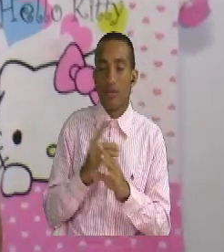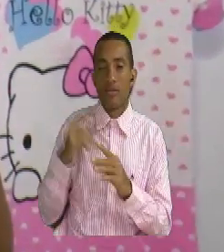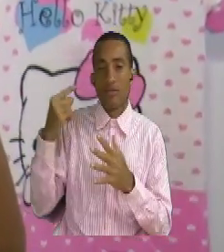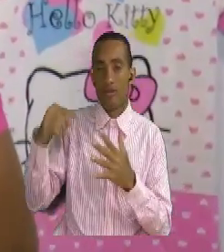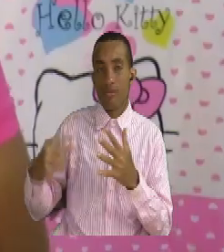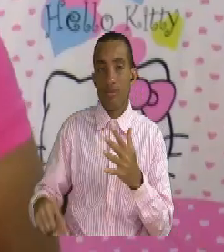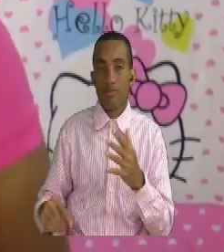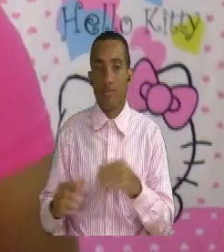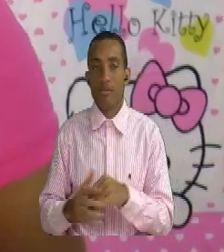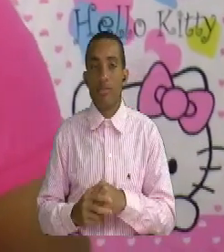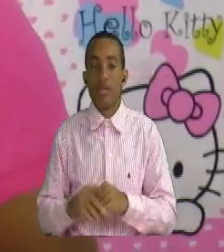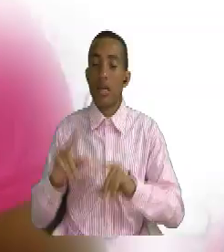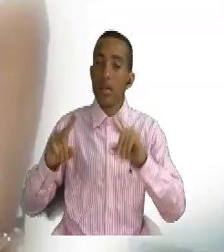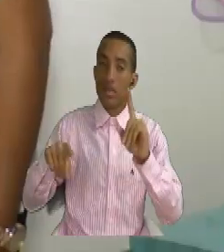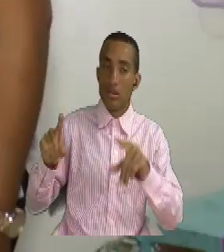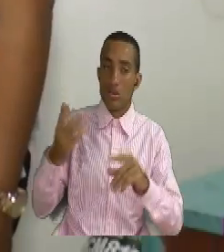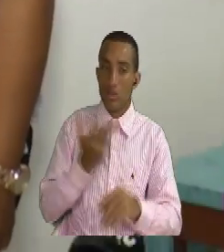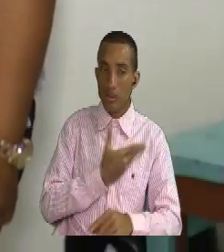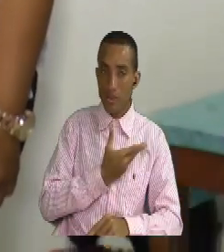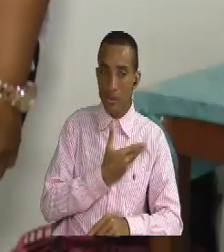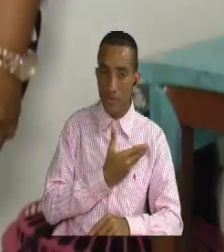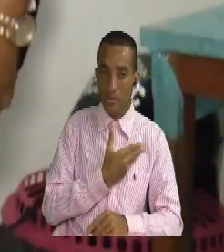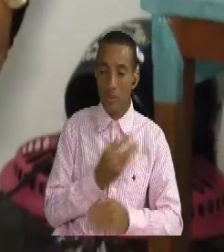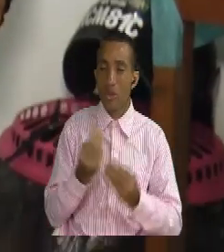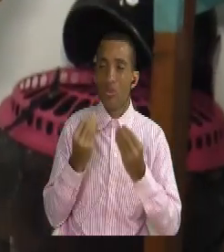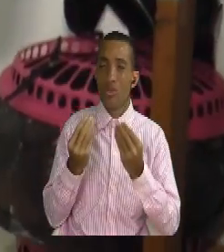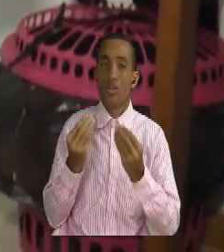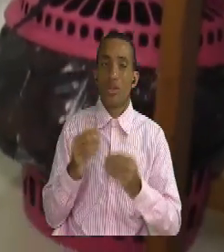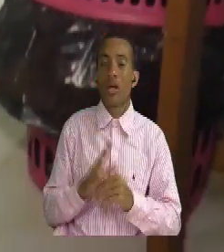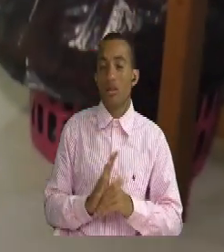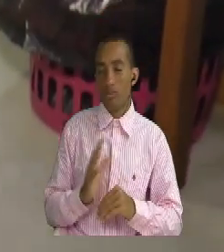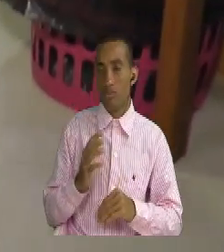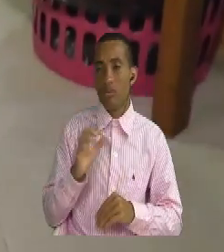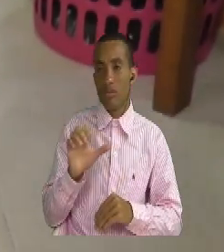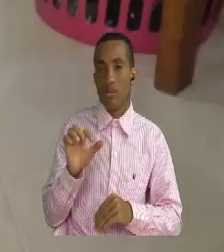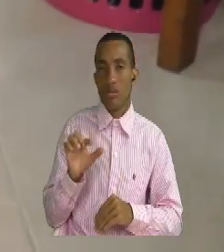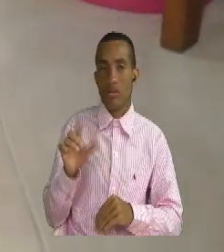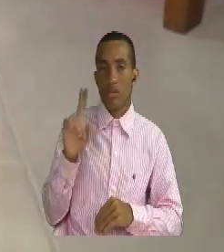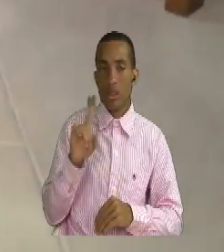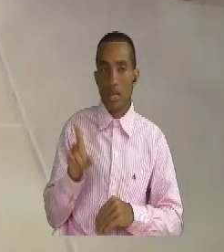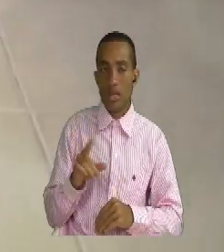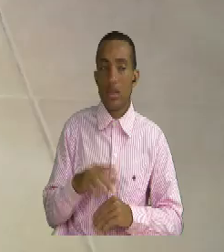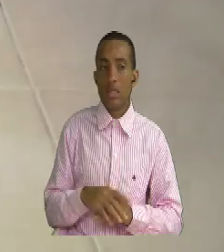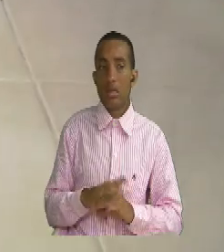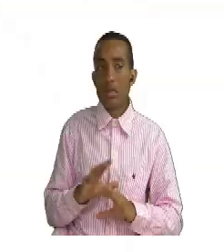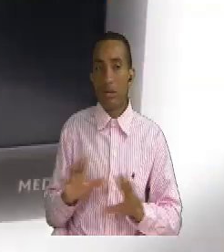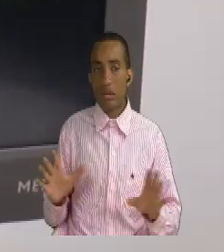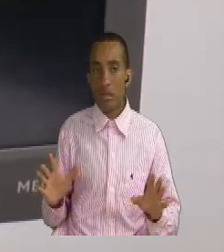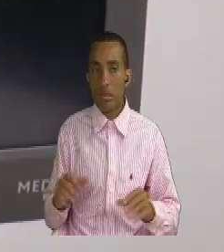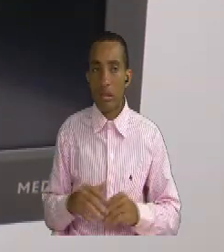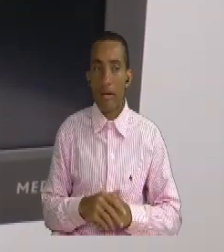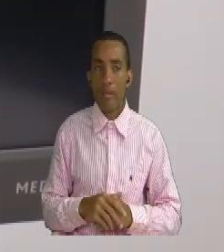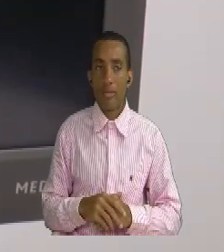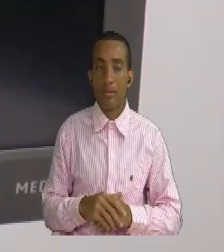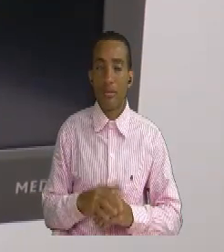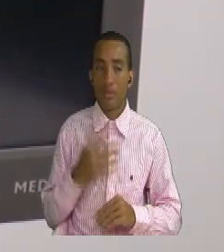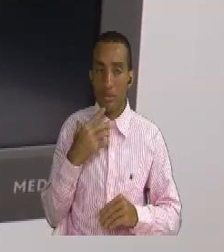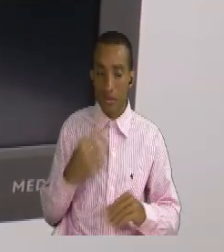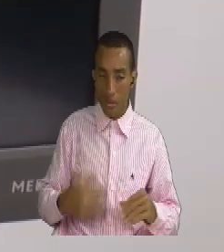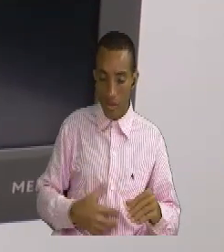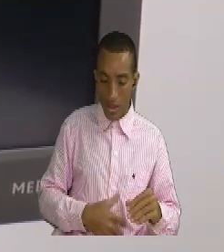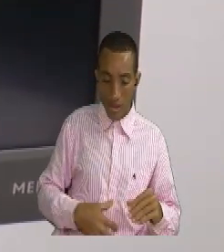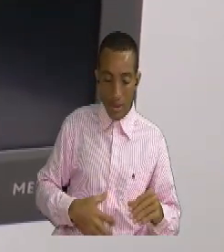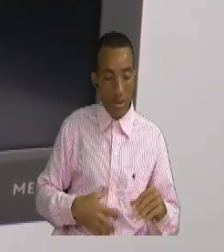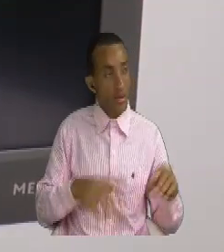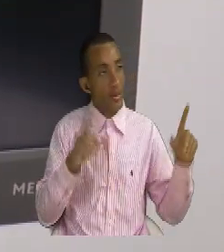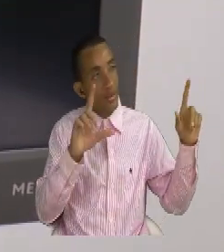presentado. Muchas mamitas que, a pesar de que tienen seguridad social, les quedan limitantes en tomarse su ecografía, en recibir